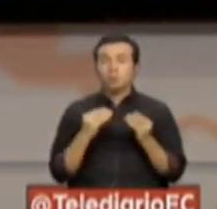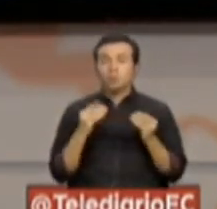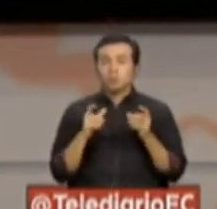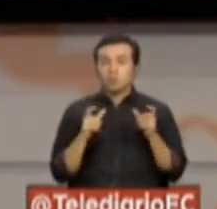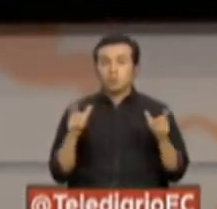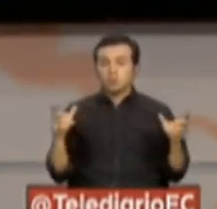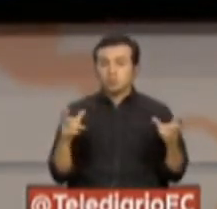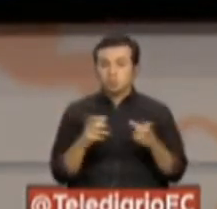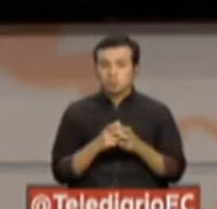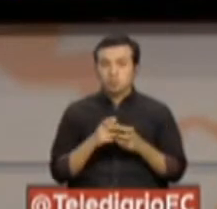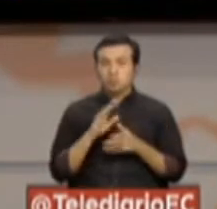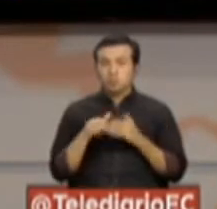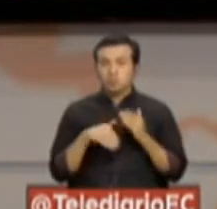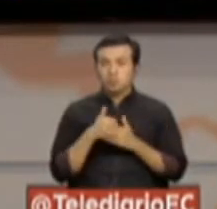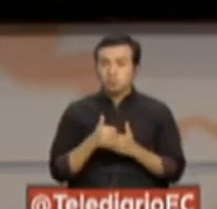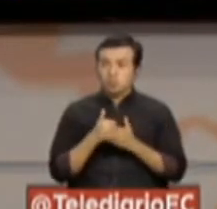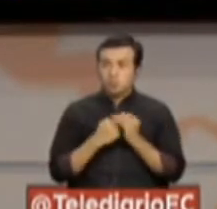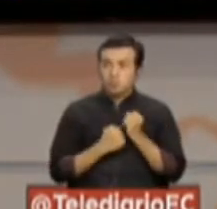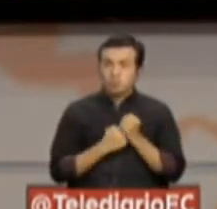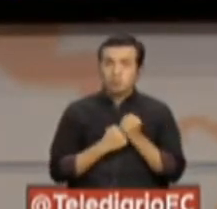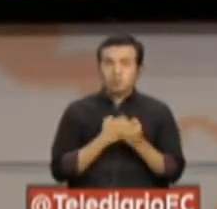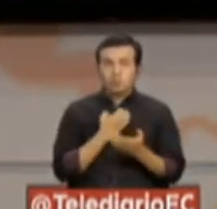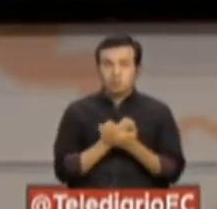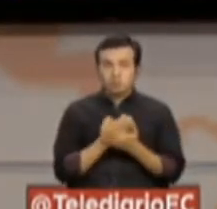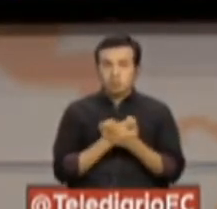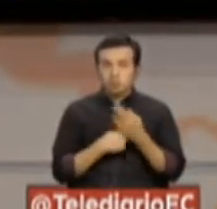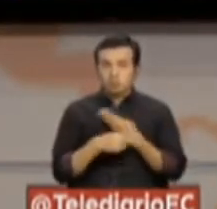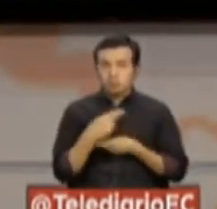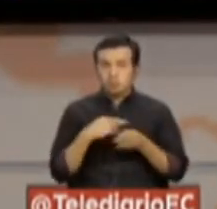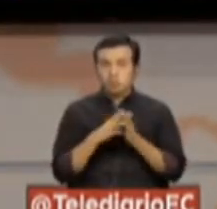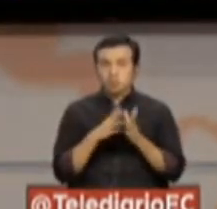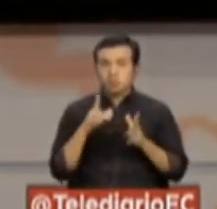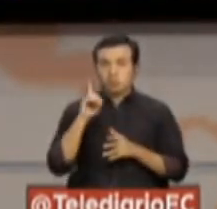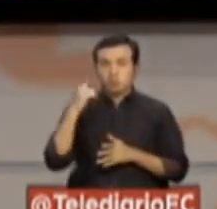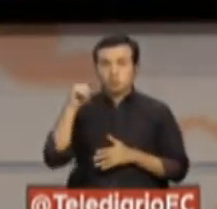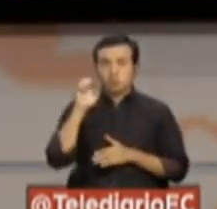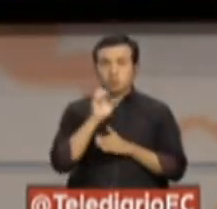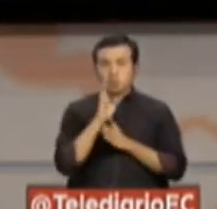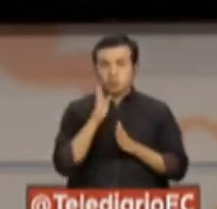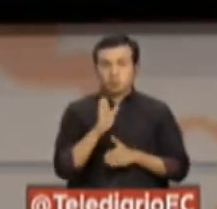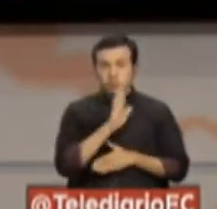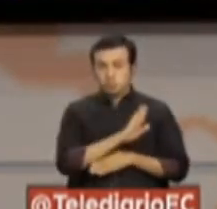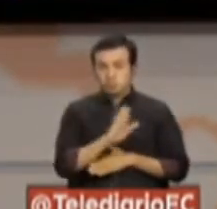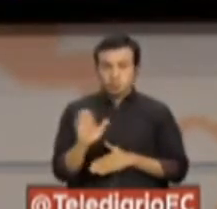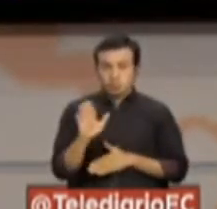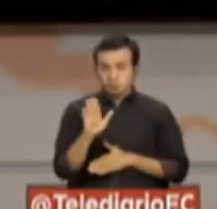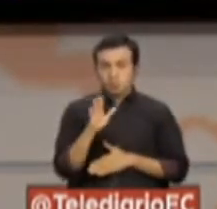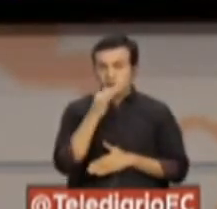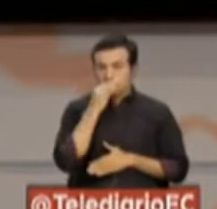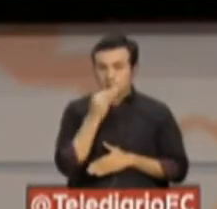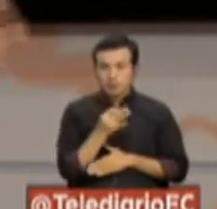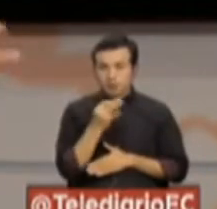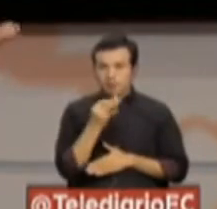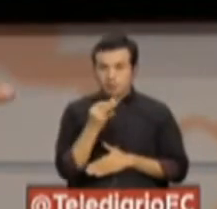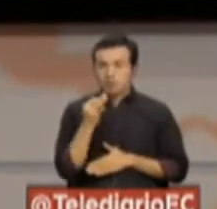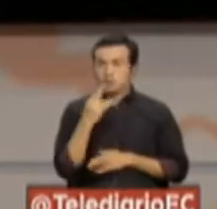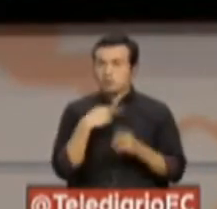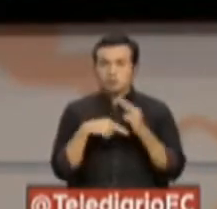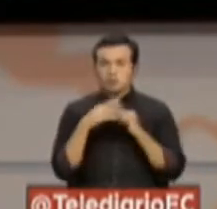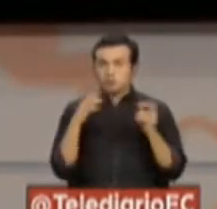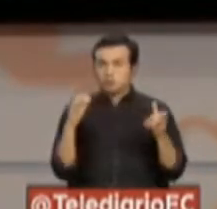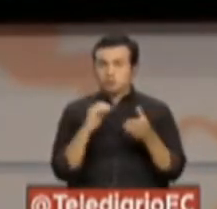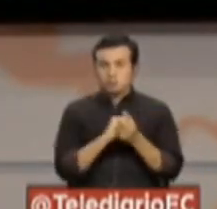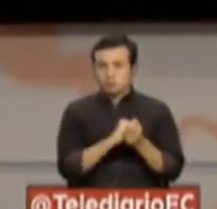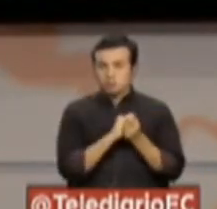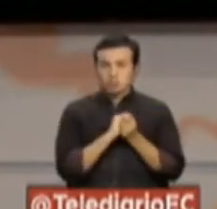población que directamente se favorece o es económicamente activa es 1 millón de ecuatorianos directamente desde el sector real. El sector de economía popular